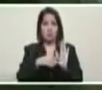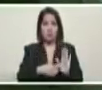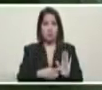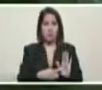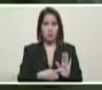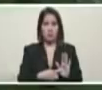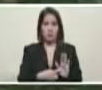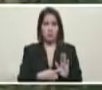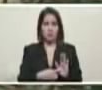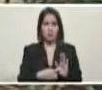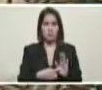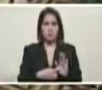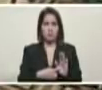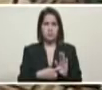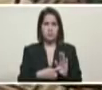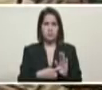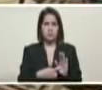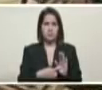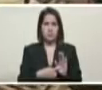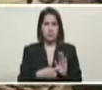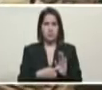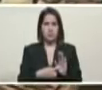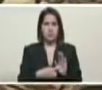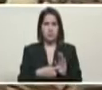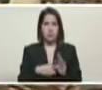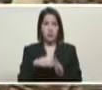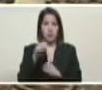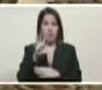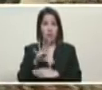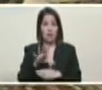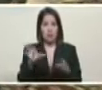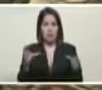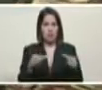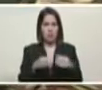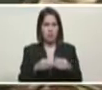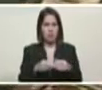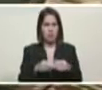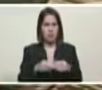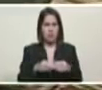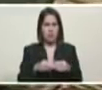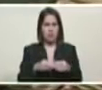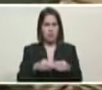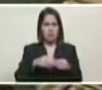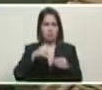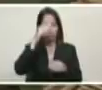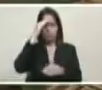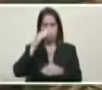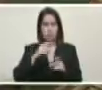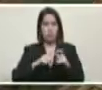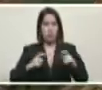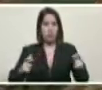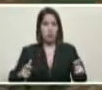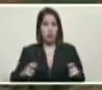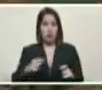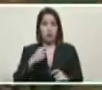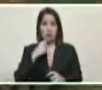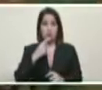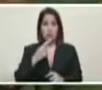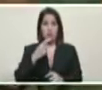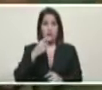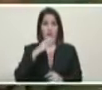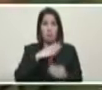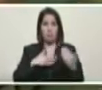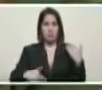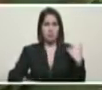Moreno de la Quinta Compañía del Cuartel General. Seguimos apreciando las palabras de